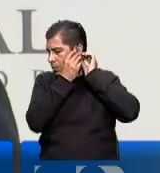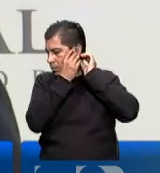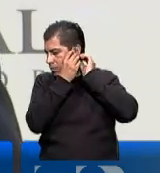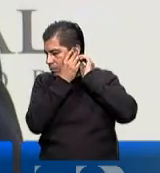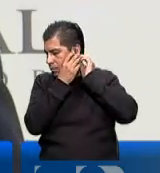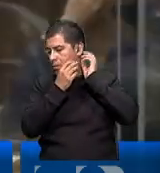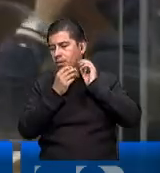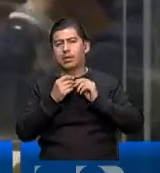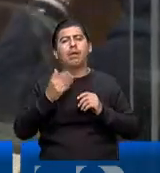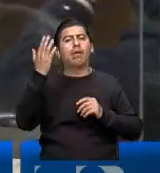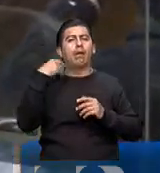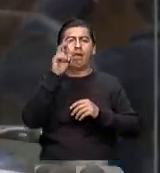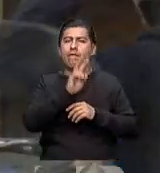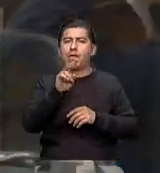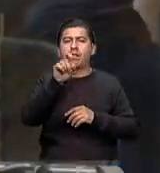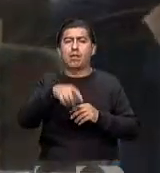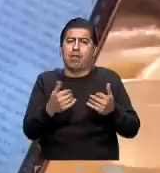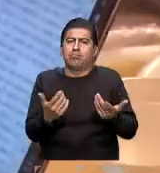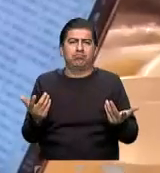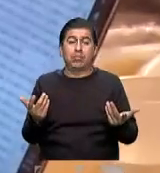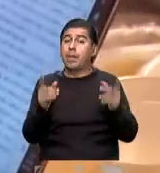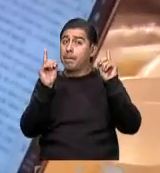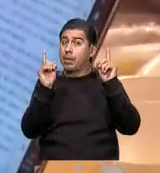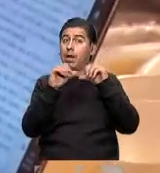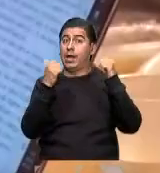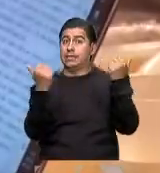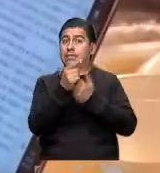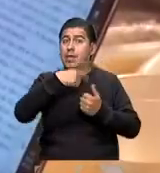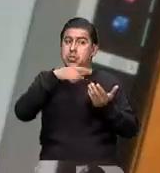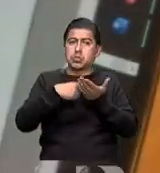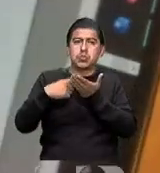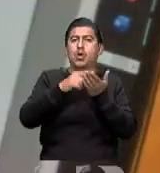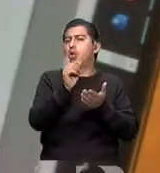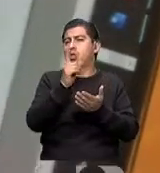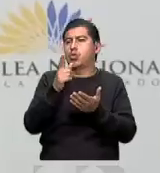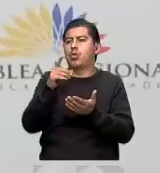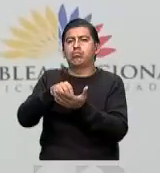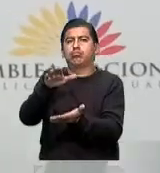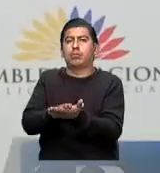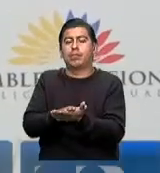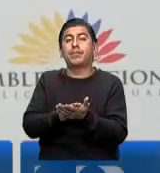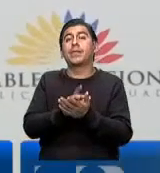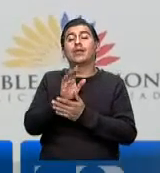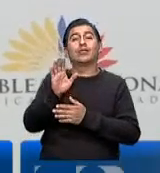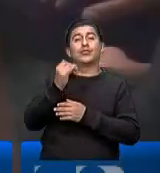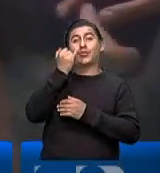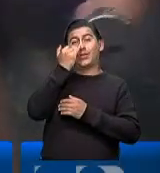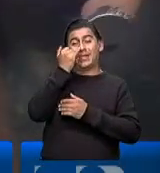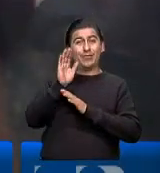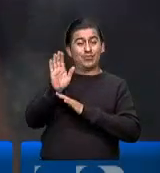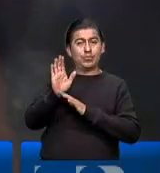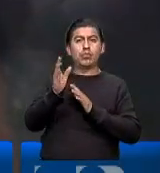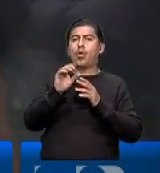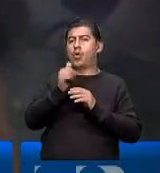el día viernes ahora en el legislativo analizan dos caminos para que la ley no se aplique pachakutik a izquierda democrática ya